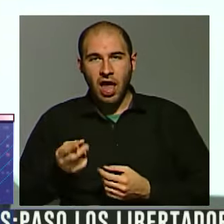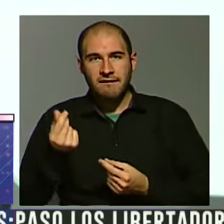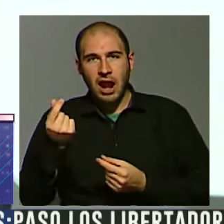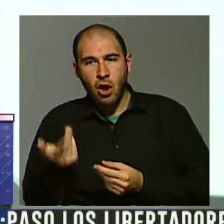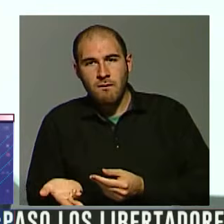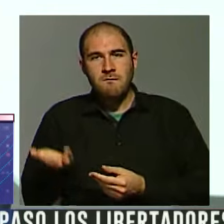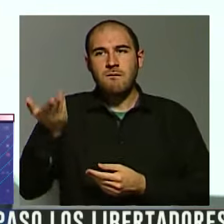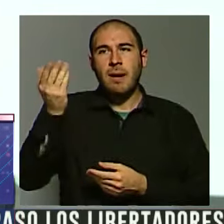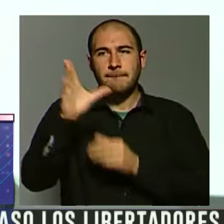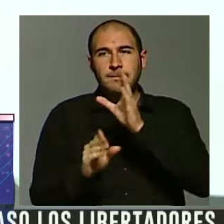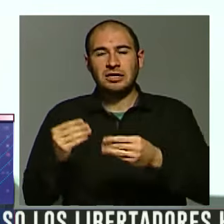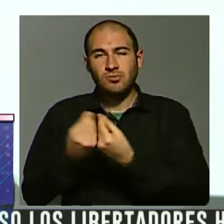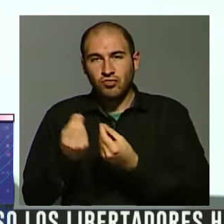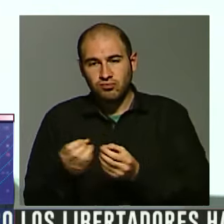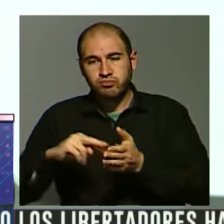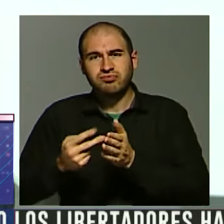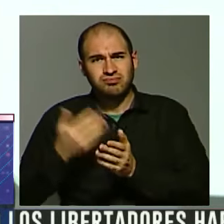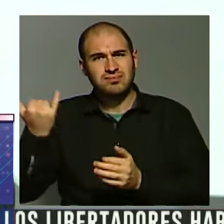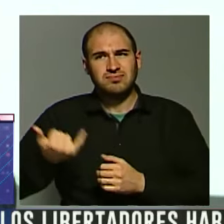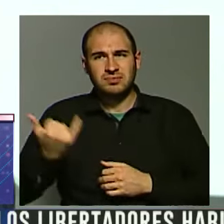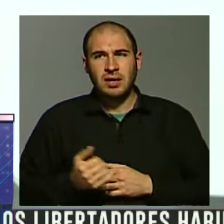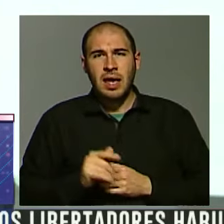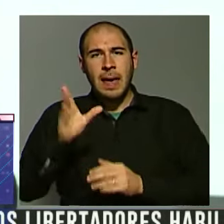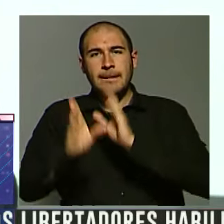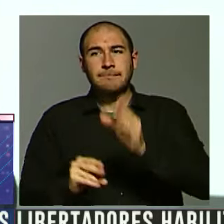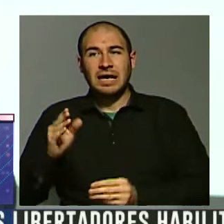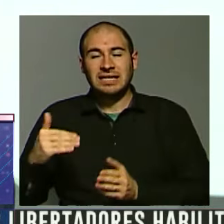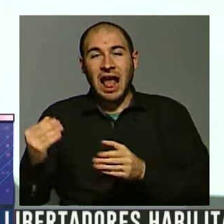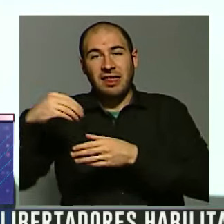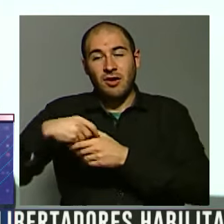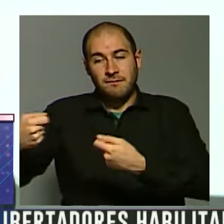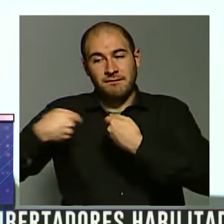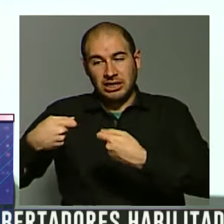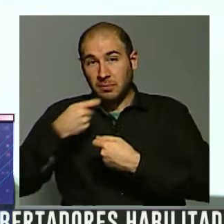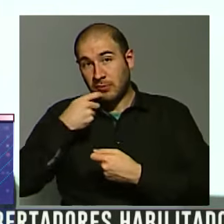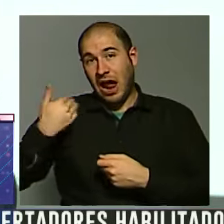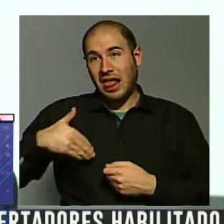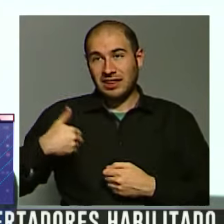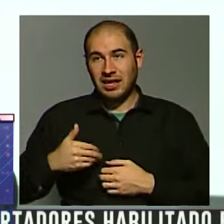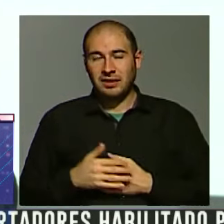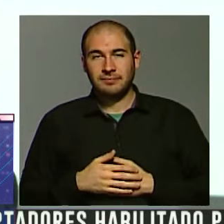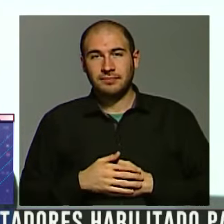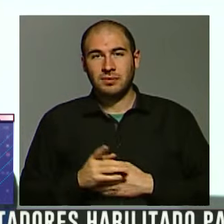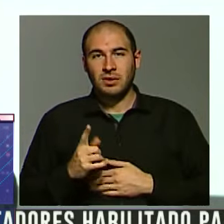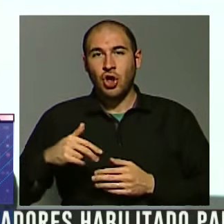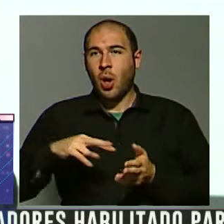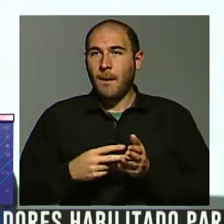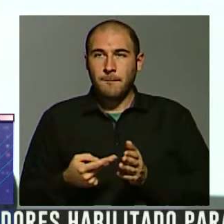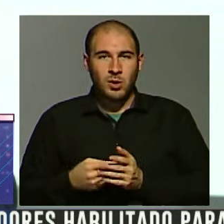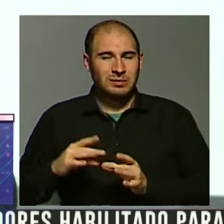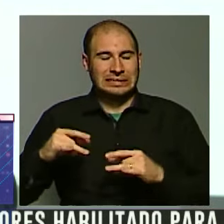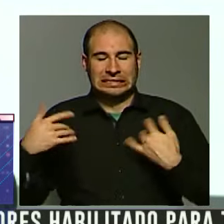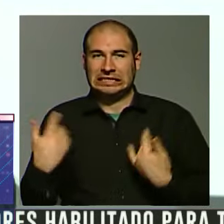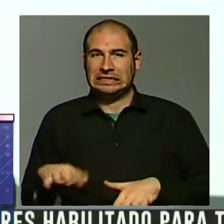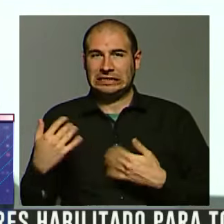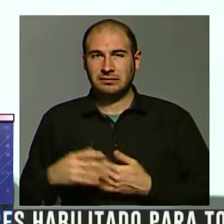en el mundo, la mayoría de los países emergentes tienen problemas, los países que dependen del financiamiento, caso Argentina, están en una situación muy